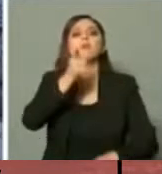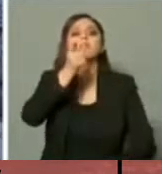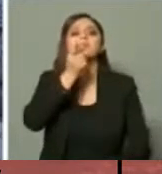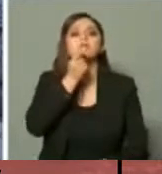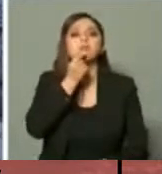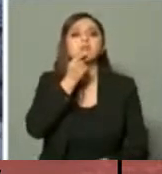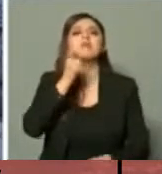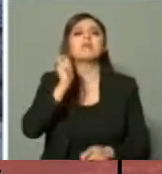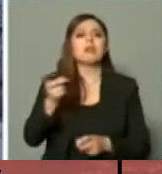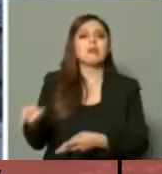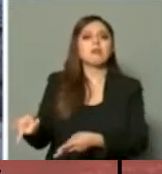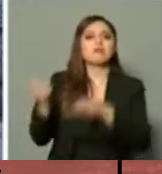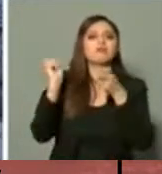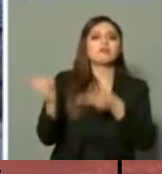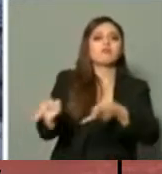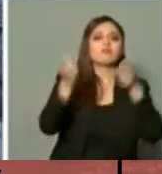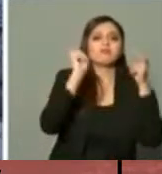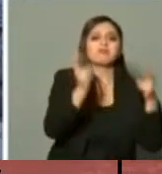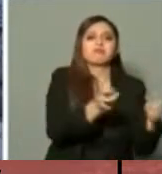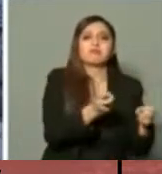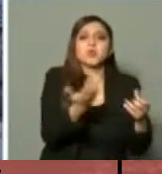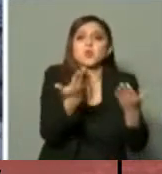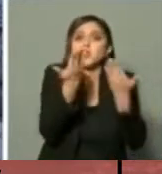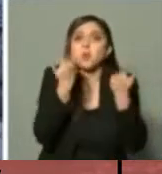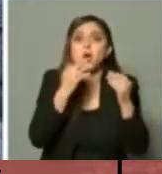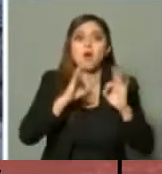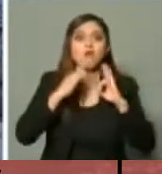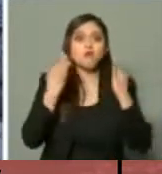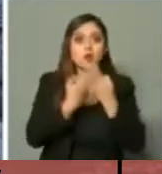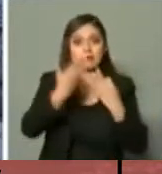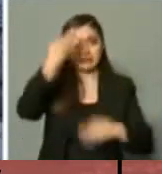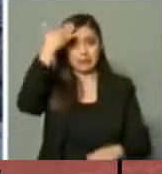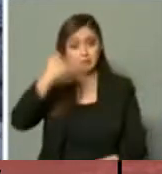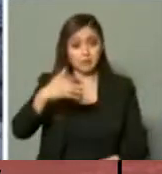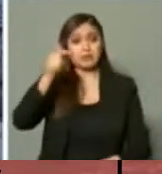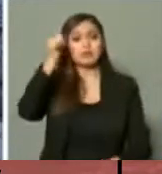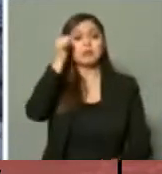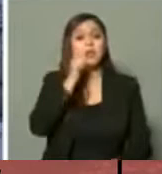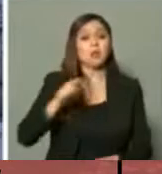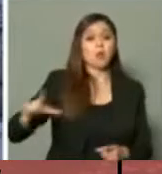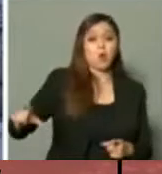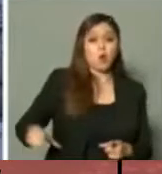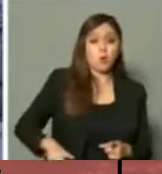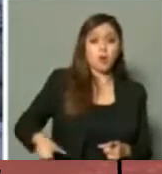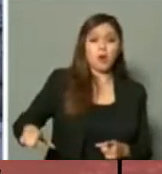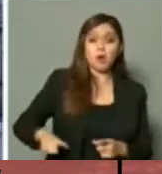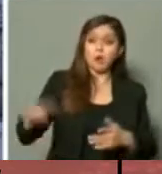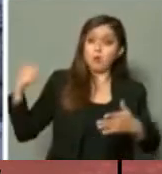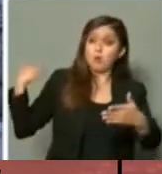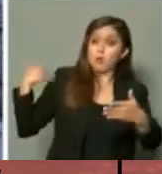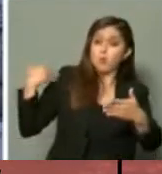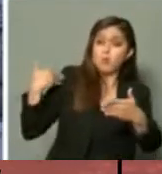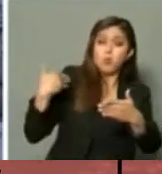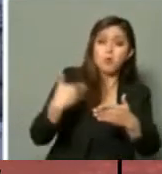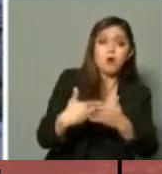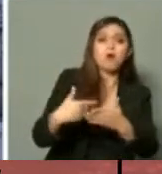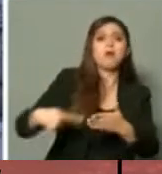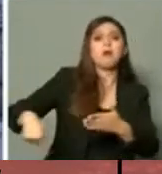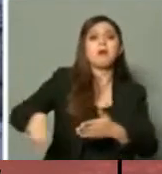a consecuencia de que no tenemos las medidas preventivas, ya que todos los gobiernos que nos han antecedido han olvidado de